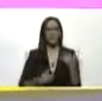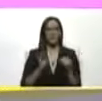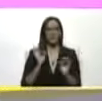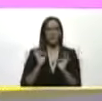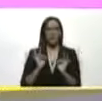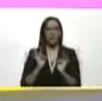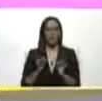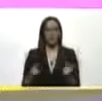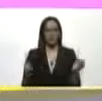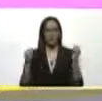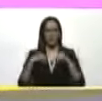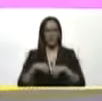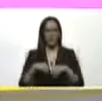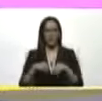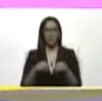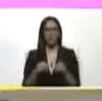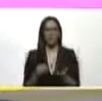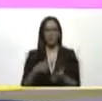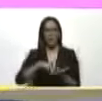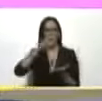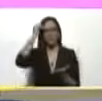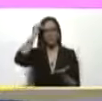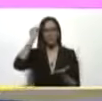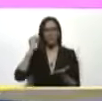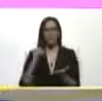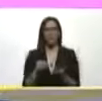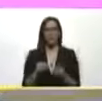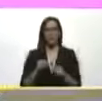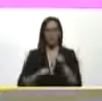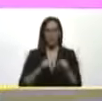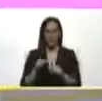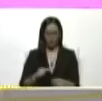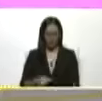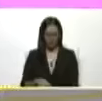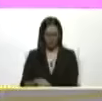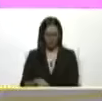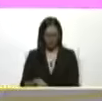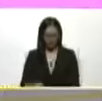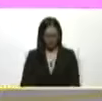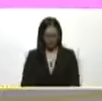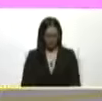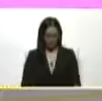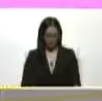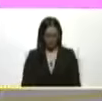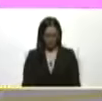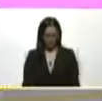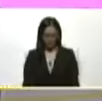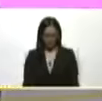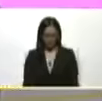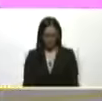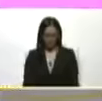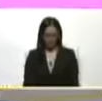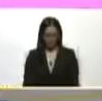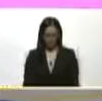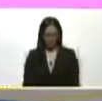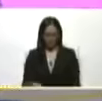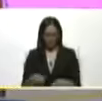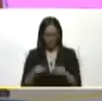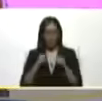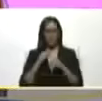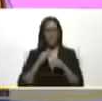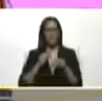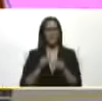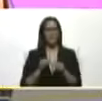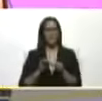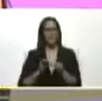va en consonancia con el aprendizaje colectivo de la robótica de la ciencia y la tecnología el aporte que los jóvenes tenemos que dar en ese sentido Y